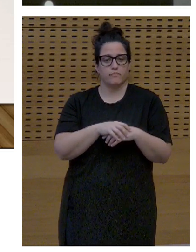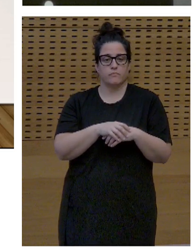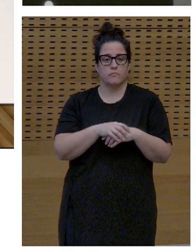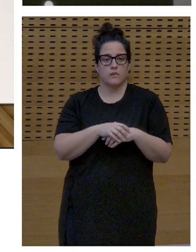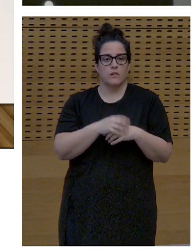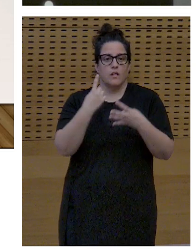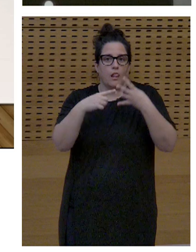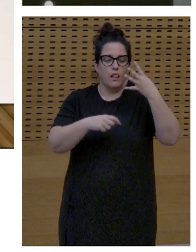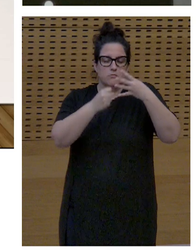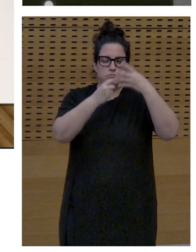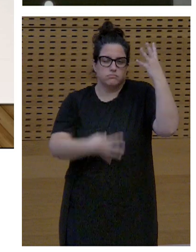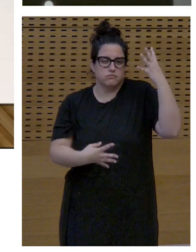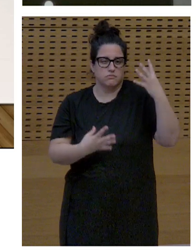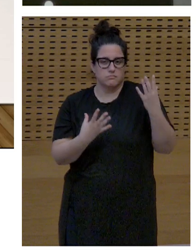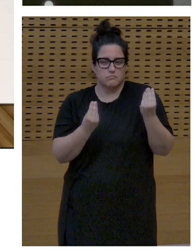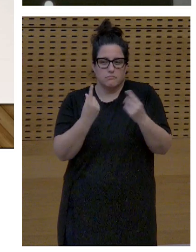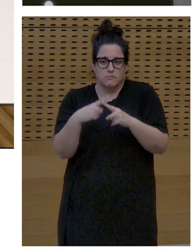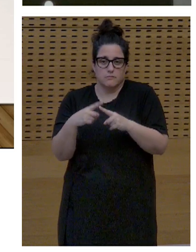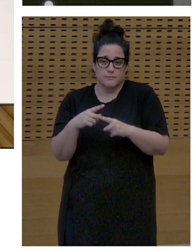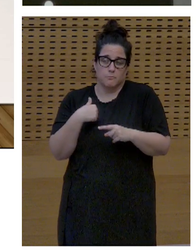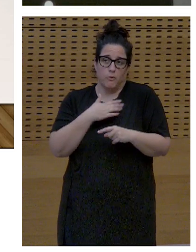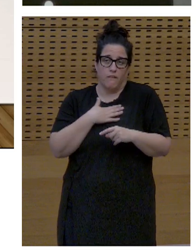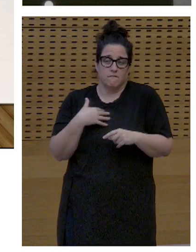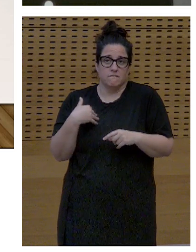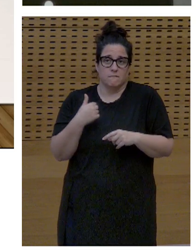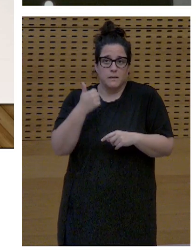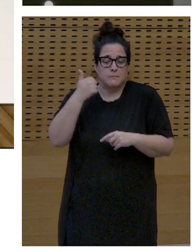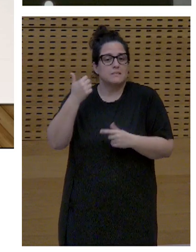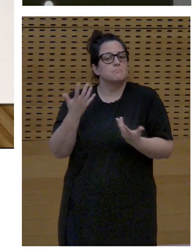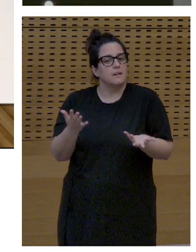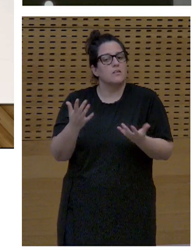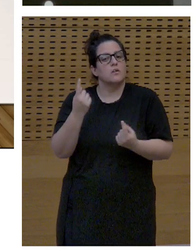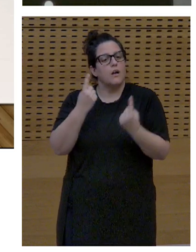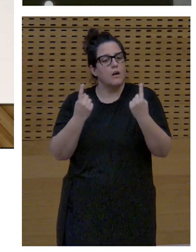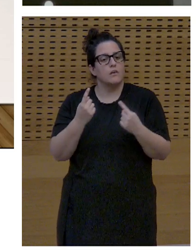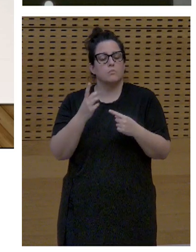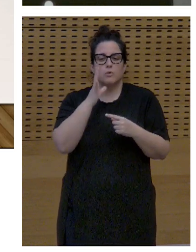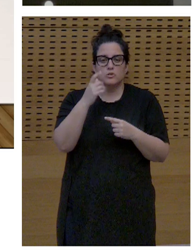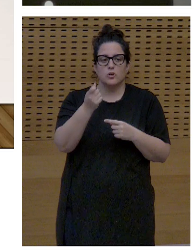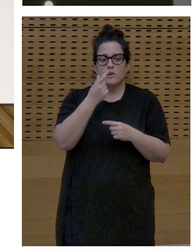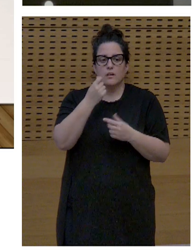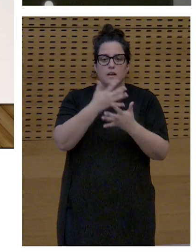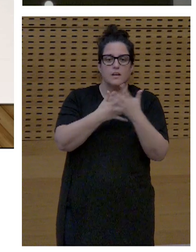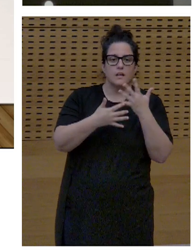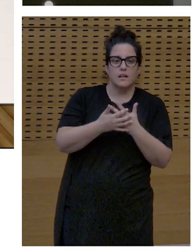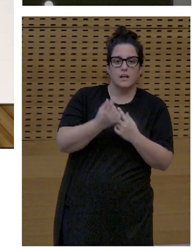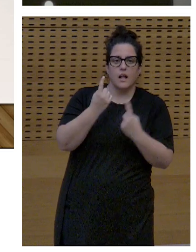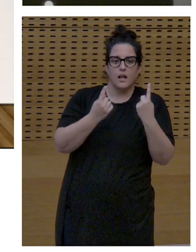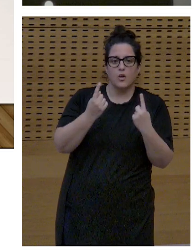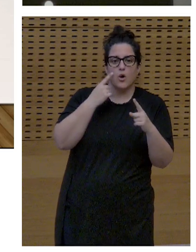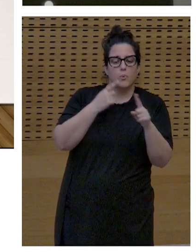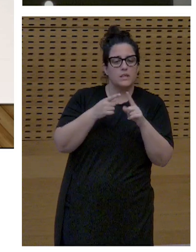quisiéramos, pero van saliendo cosas y muchas veces combinamos diferentes tipos de medicamentos para tratar los